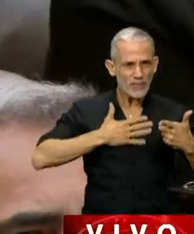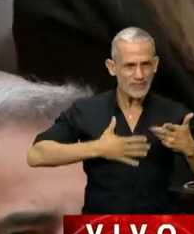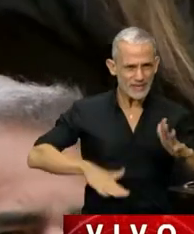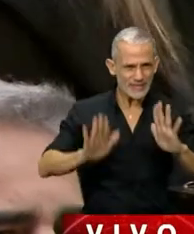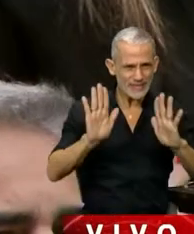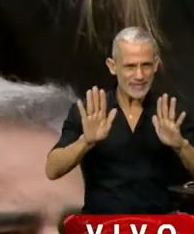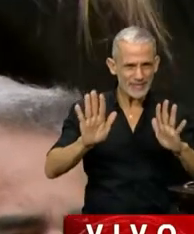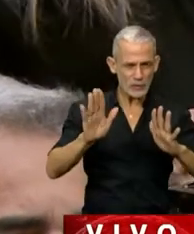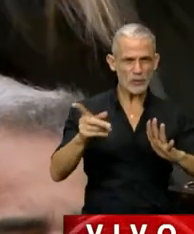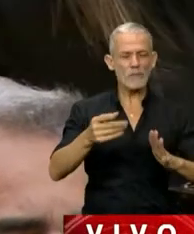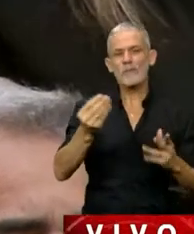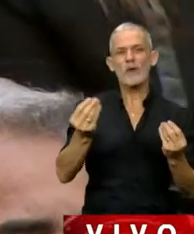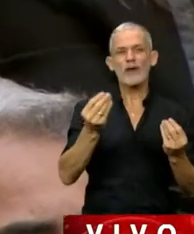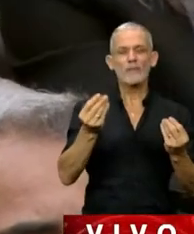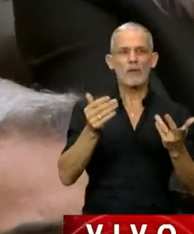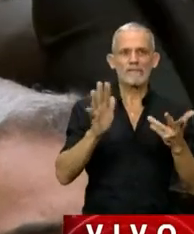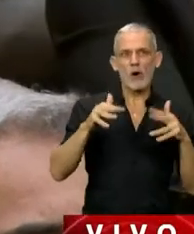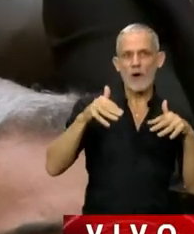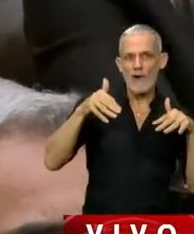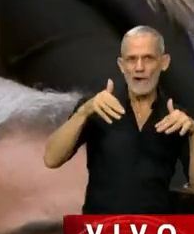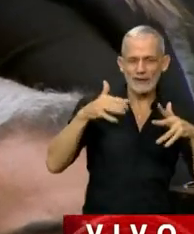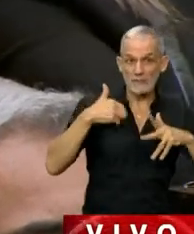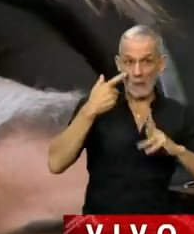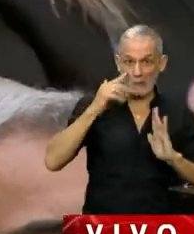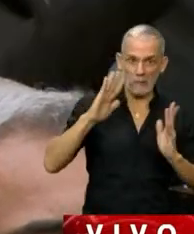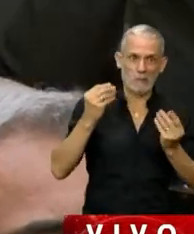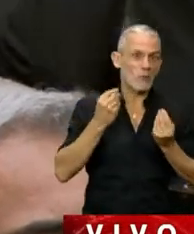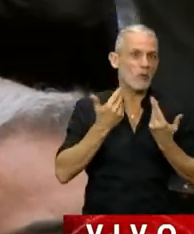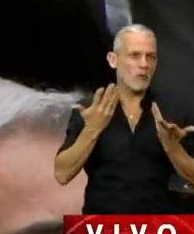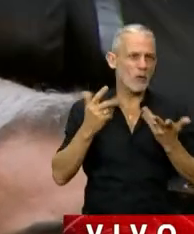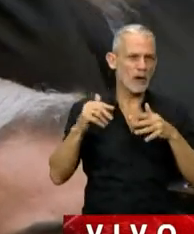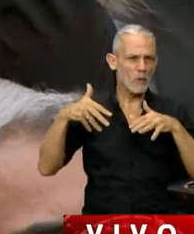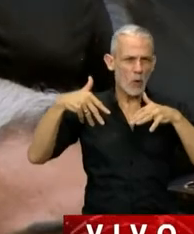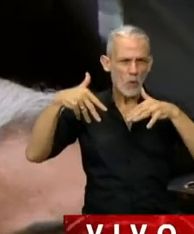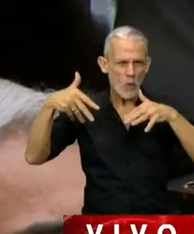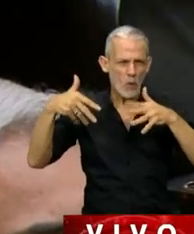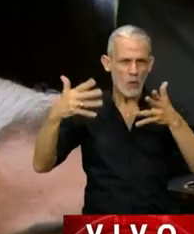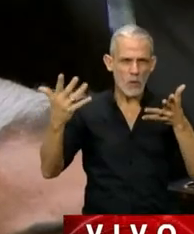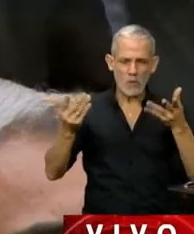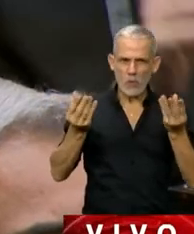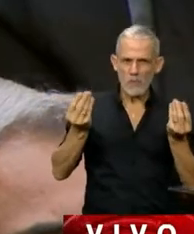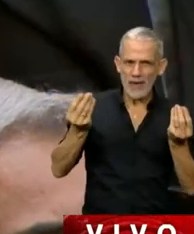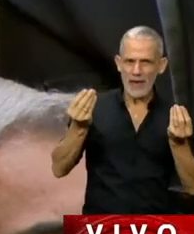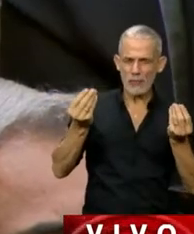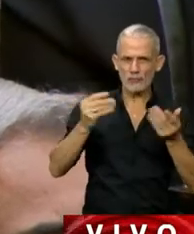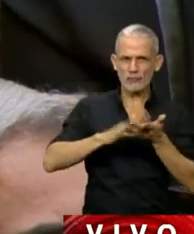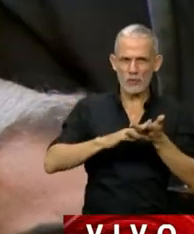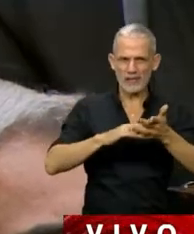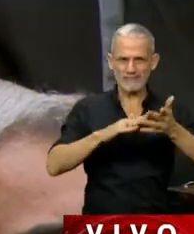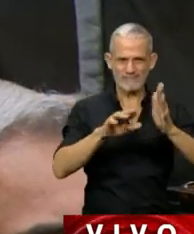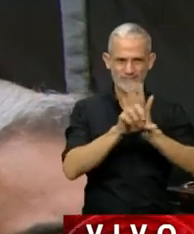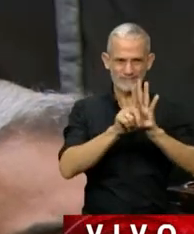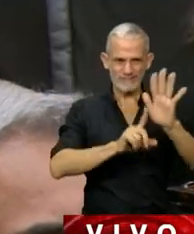pese a los cucos que desconozco por qué motivo se han querido sembrar alrededor del